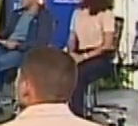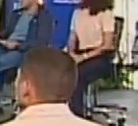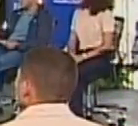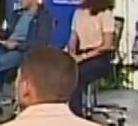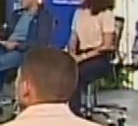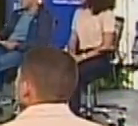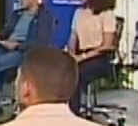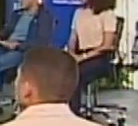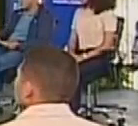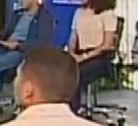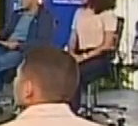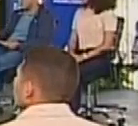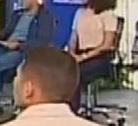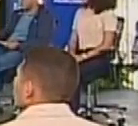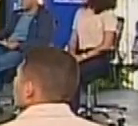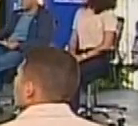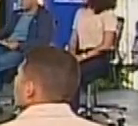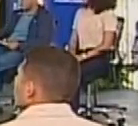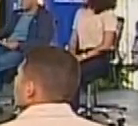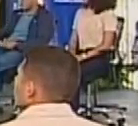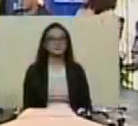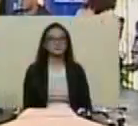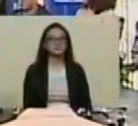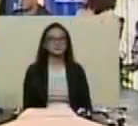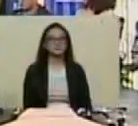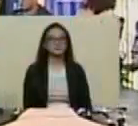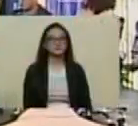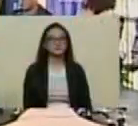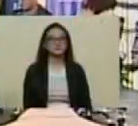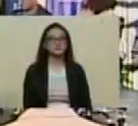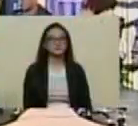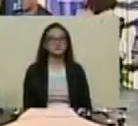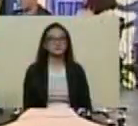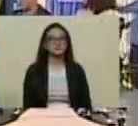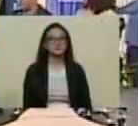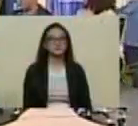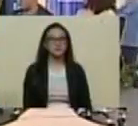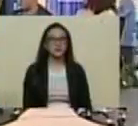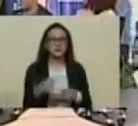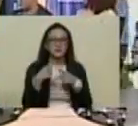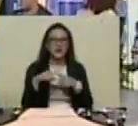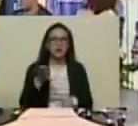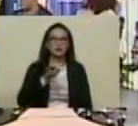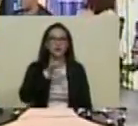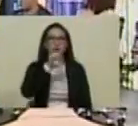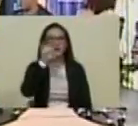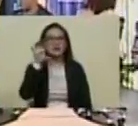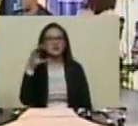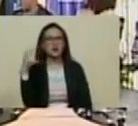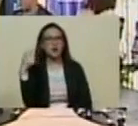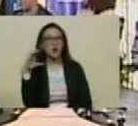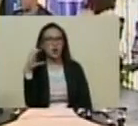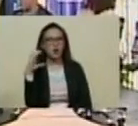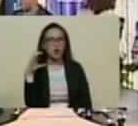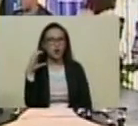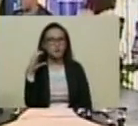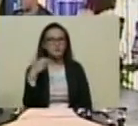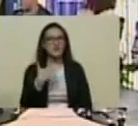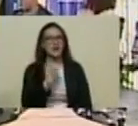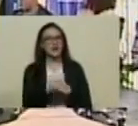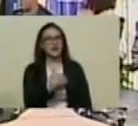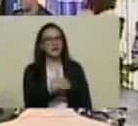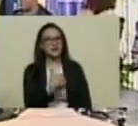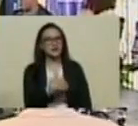la patria, maestros, a diferencia de los países como Colombia, como